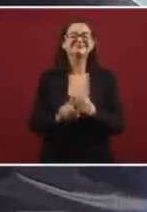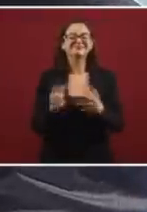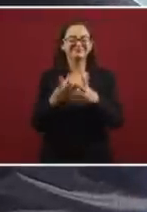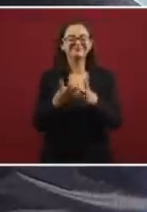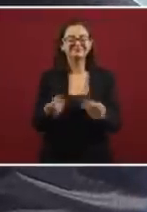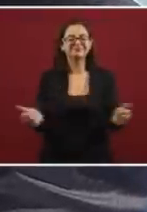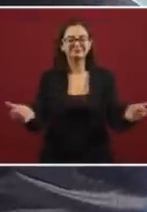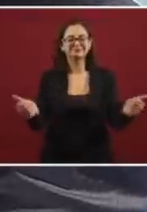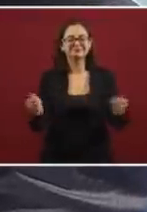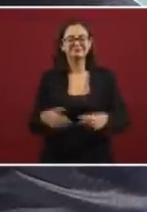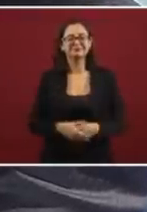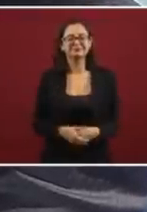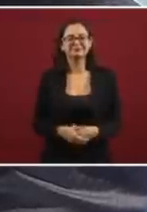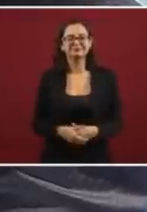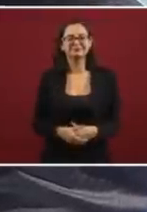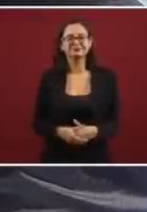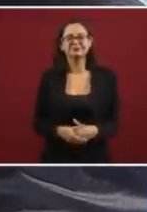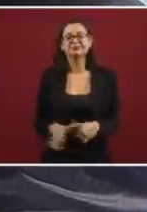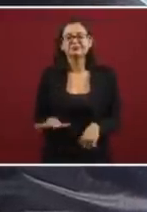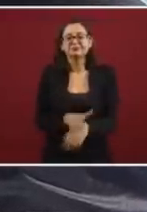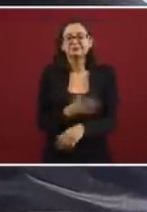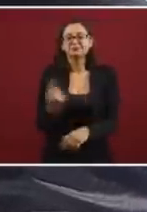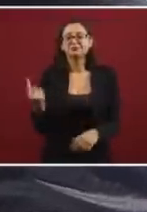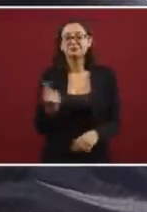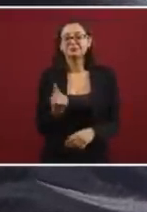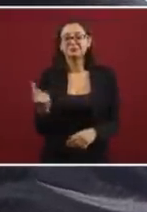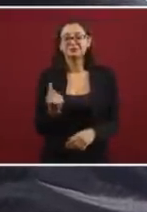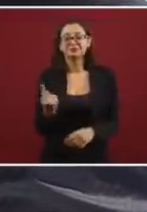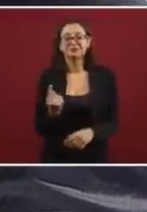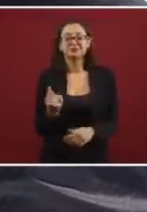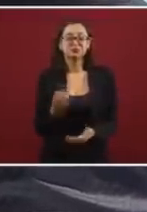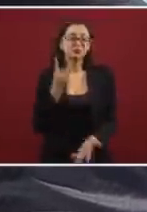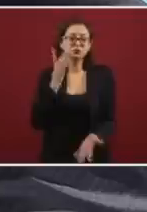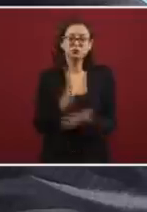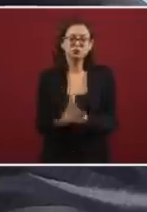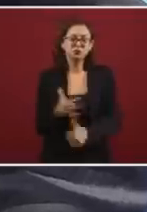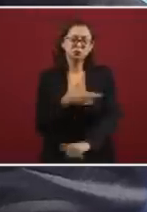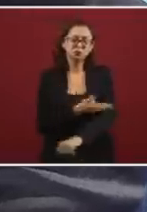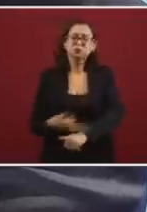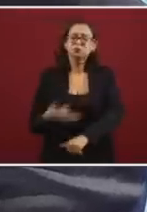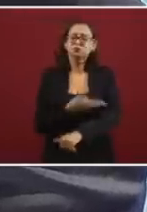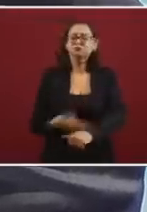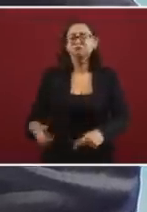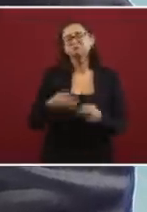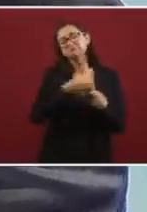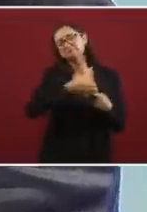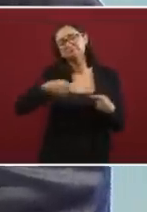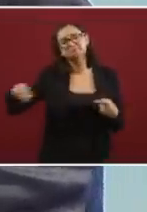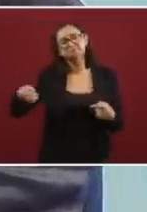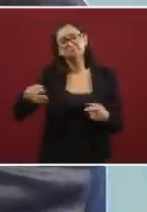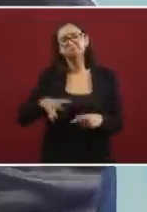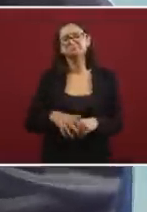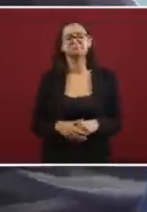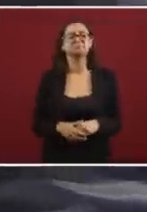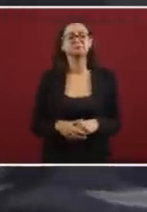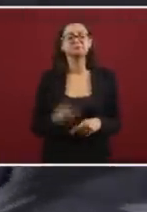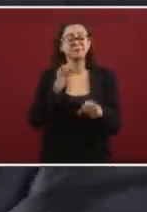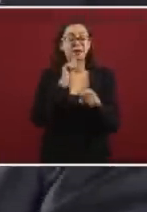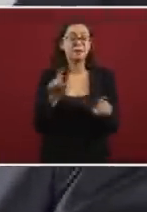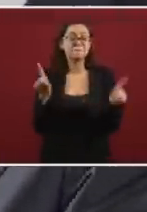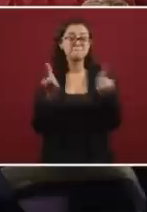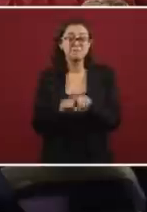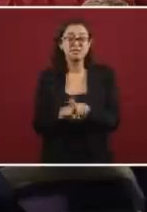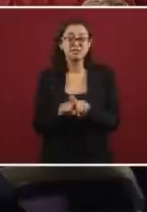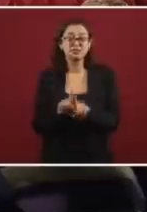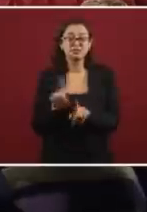el problema porque era cosa de poner orden de definir un